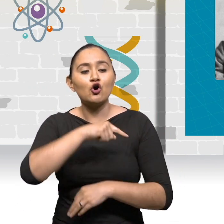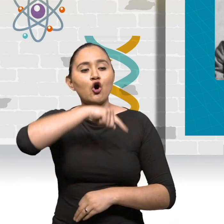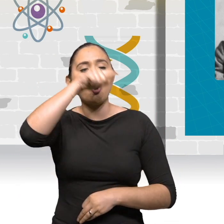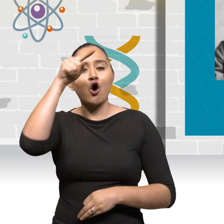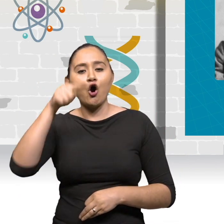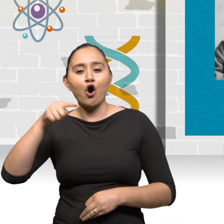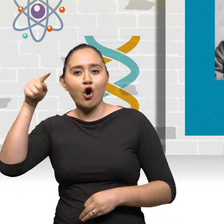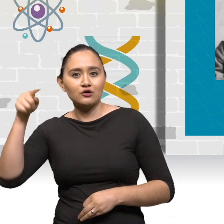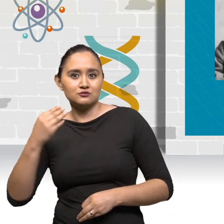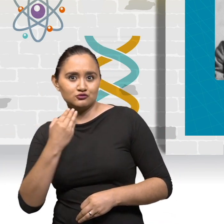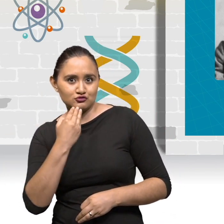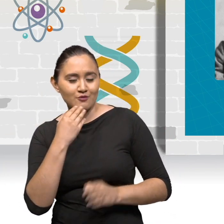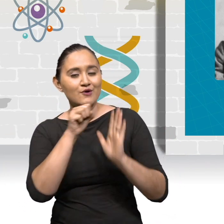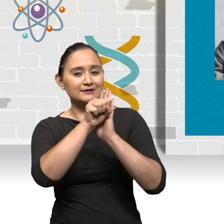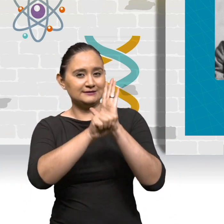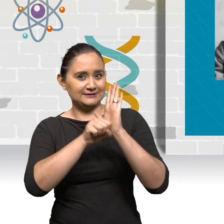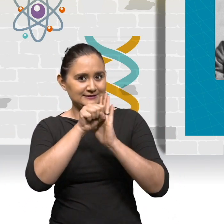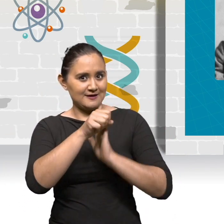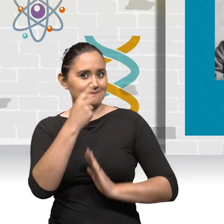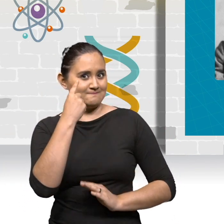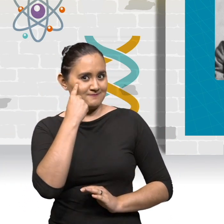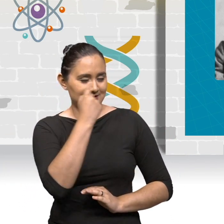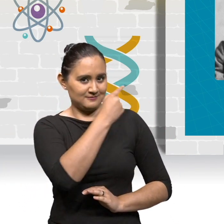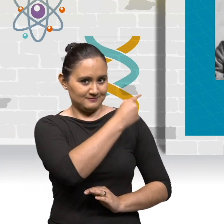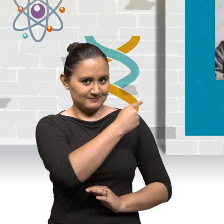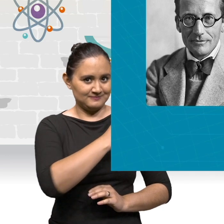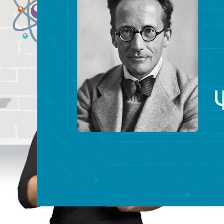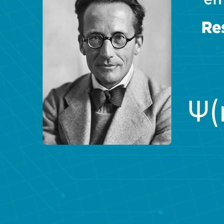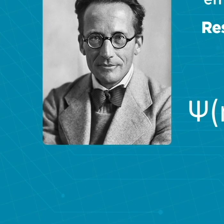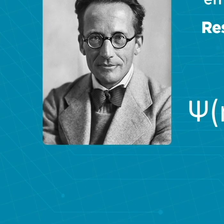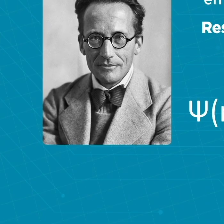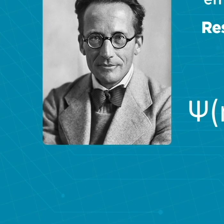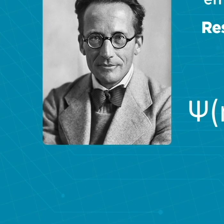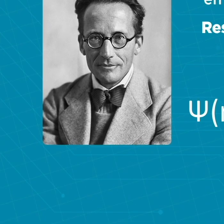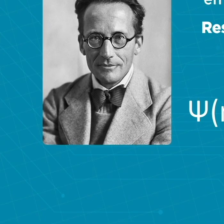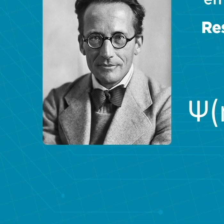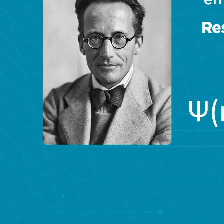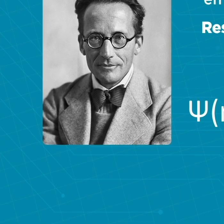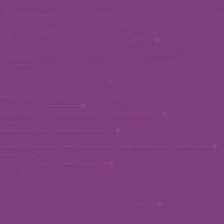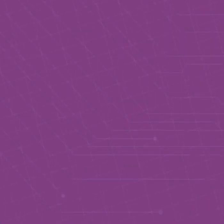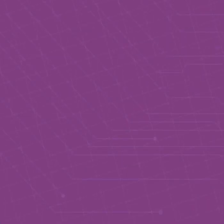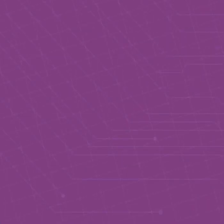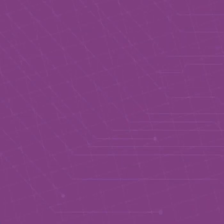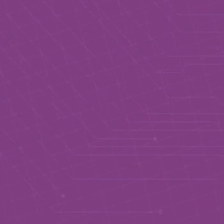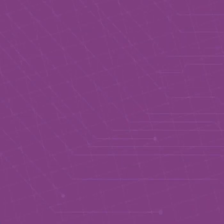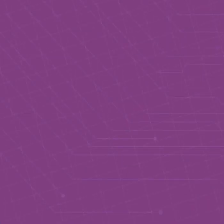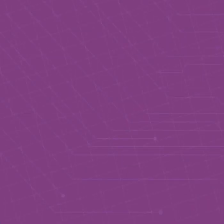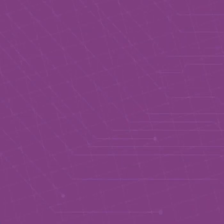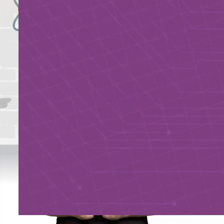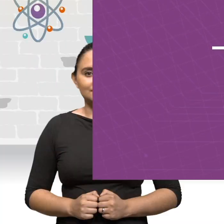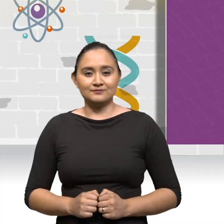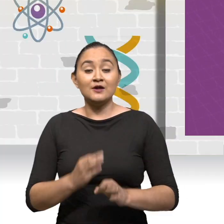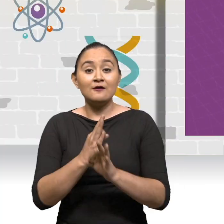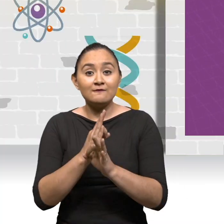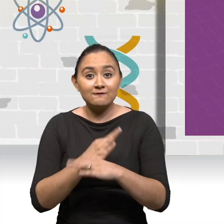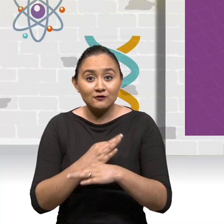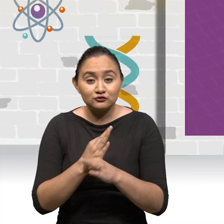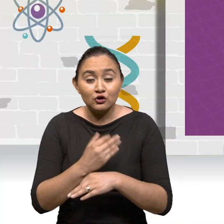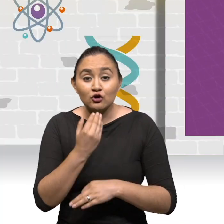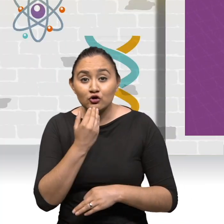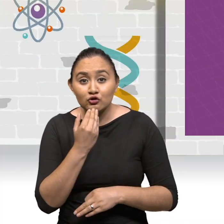de ondas y donde la posición está en coordenadas polares radio y dos ángulos la función de ondas y